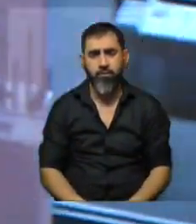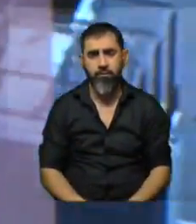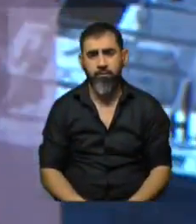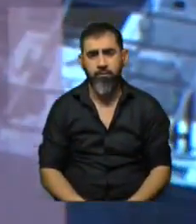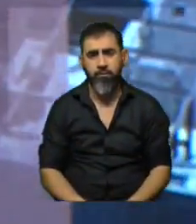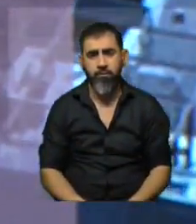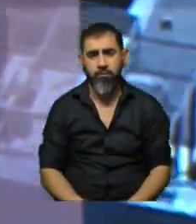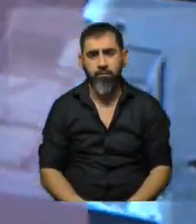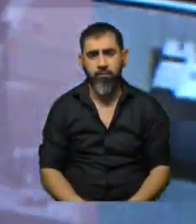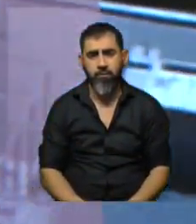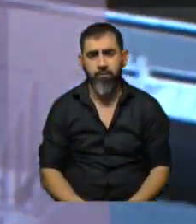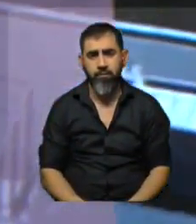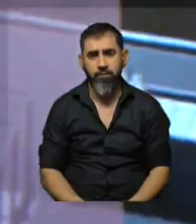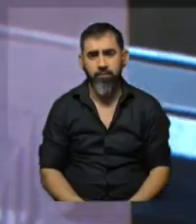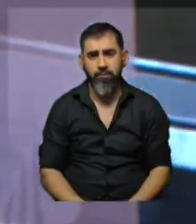pone la banderita, ¿no?